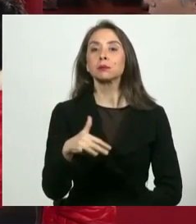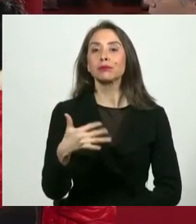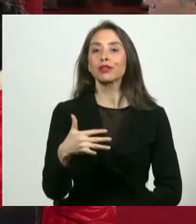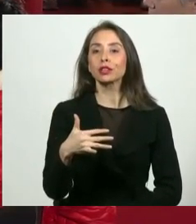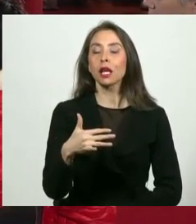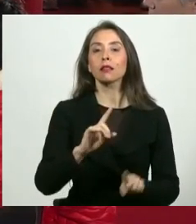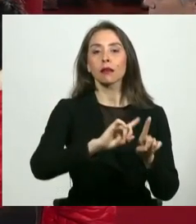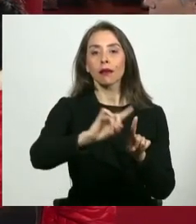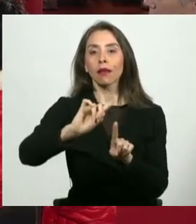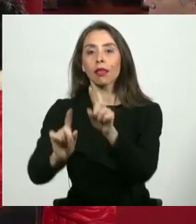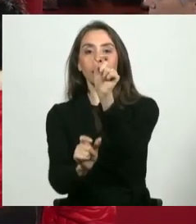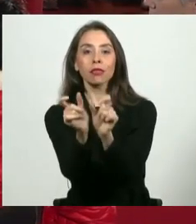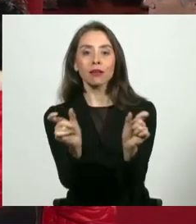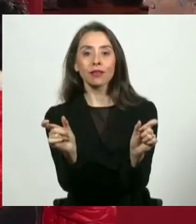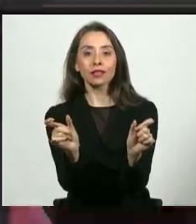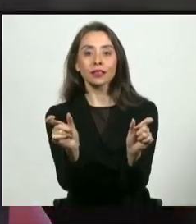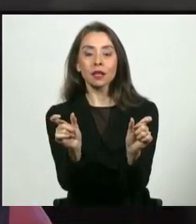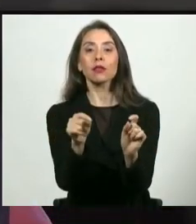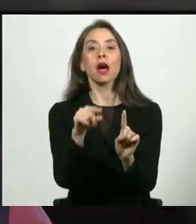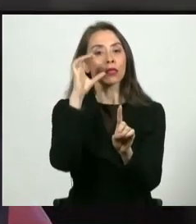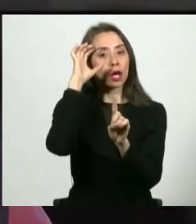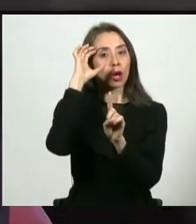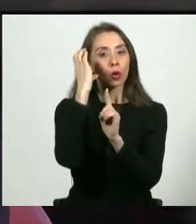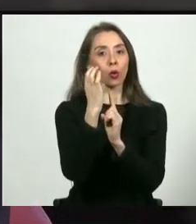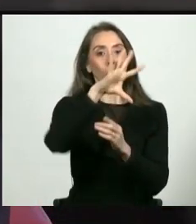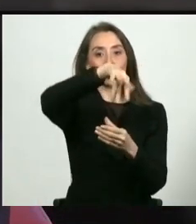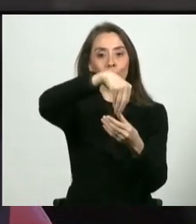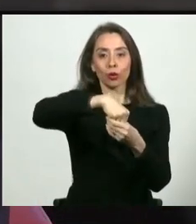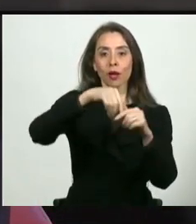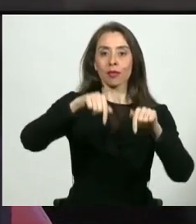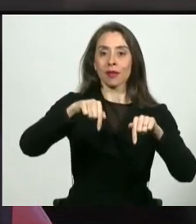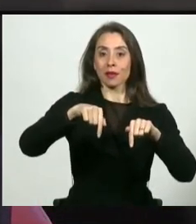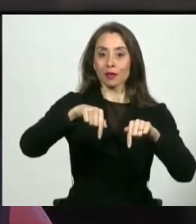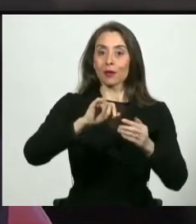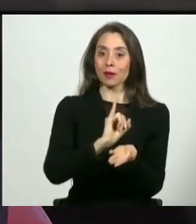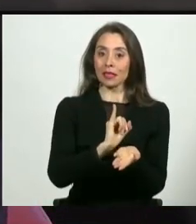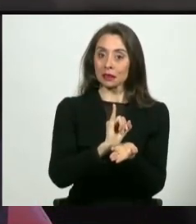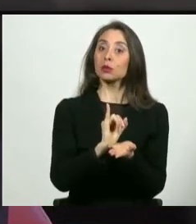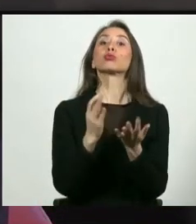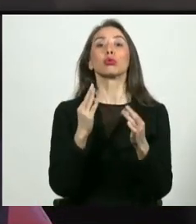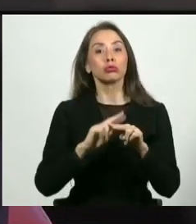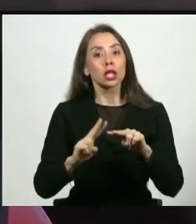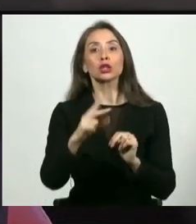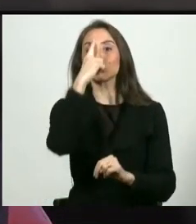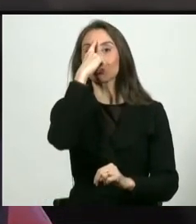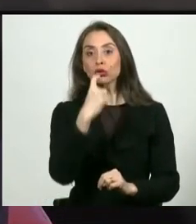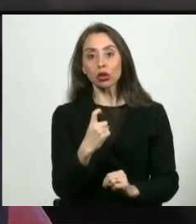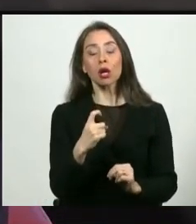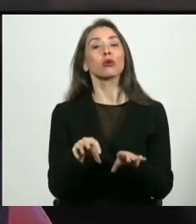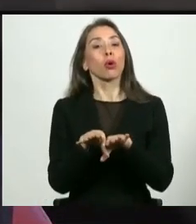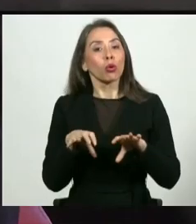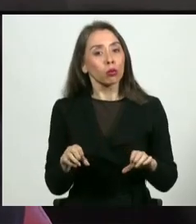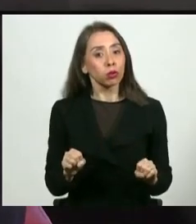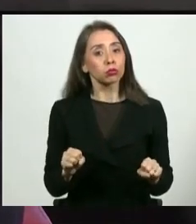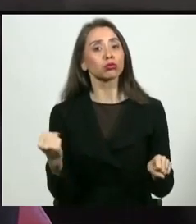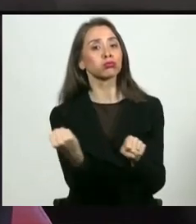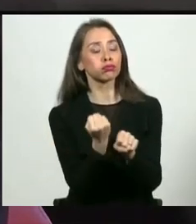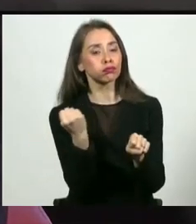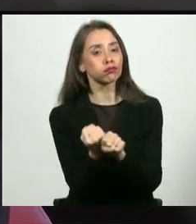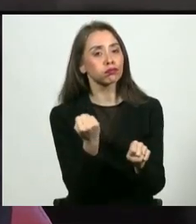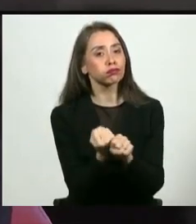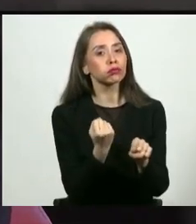la diversidad en una cultura organizacional. Se ha hecho en forma seria y comprometida. Se ha